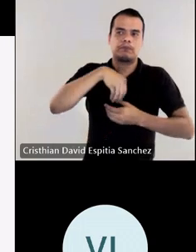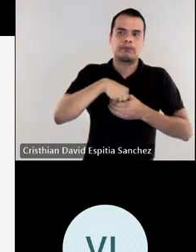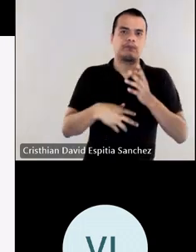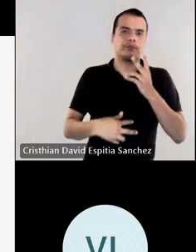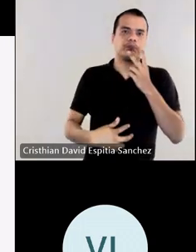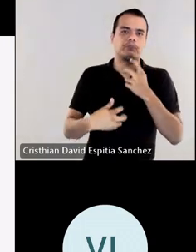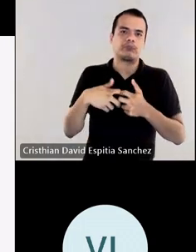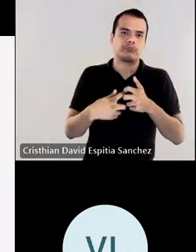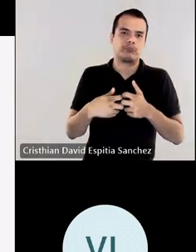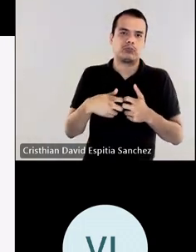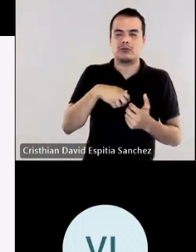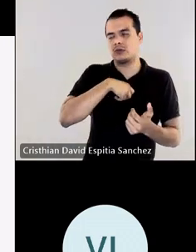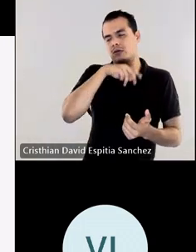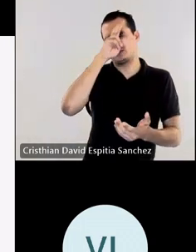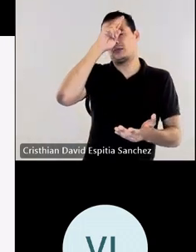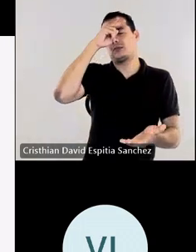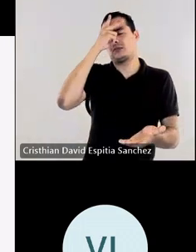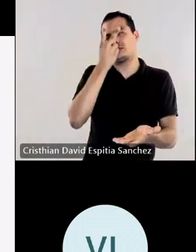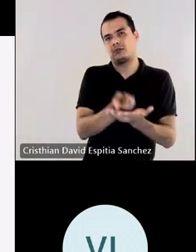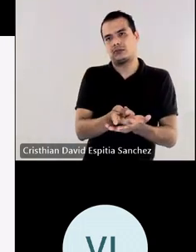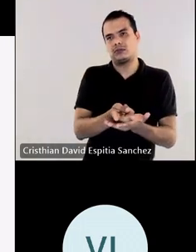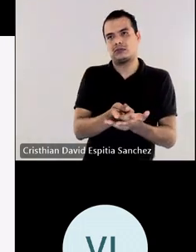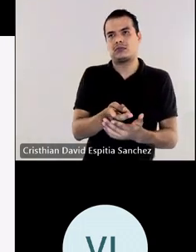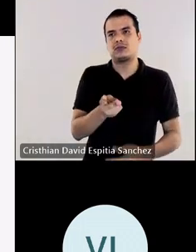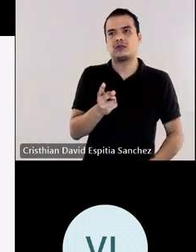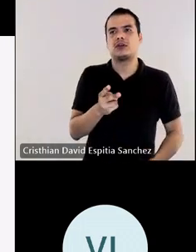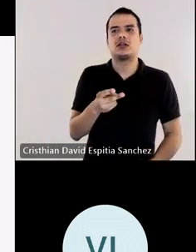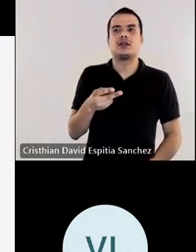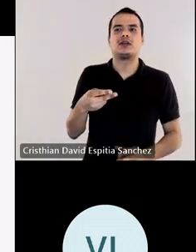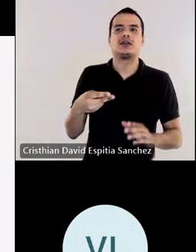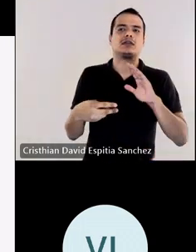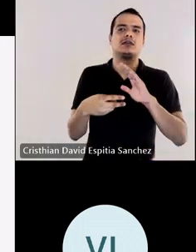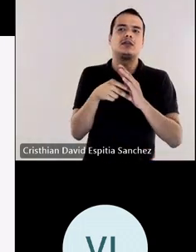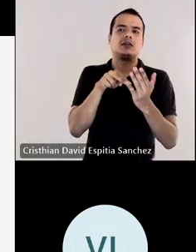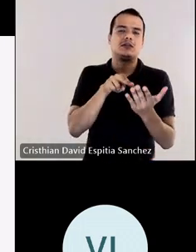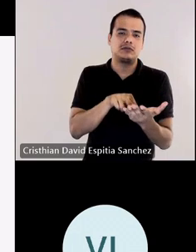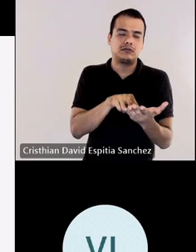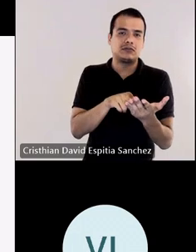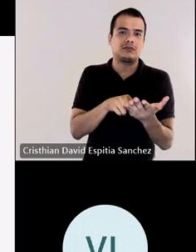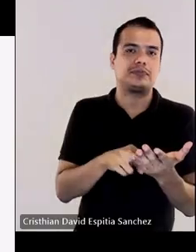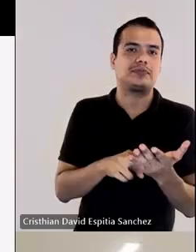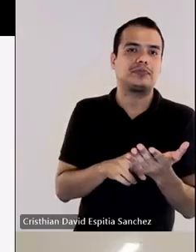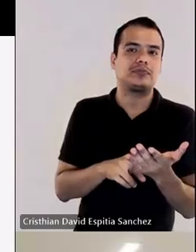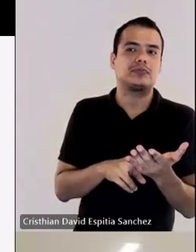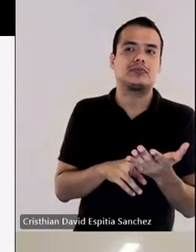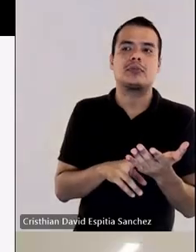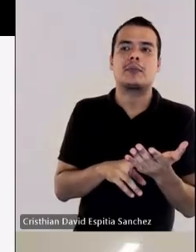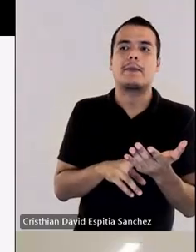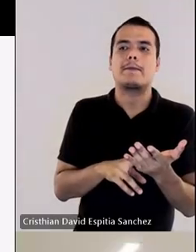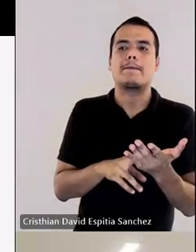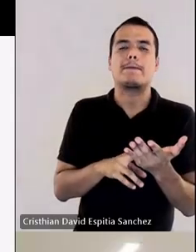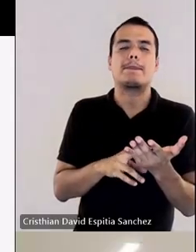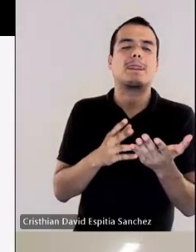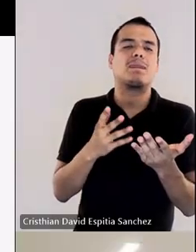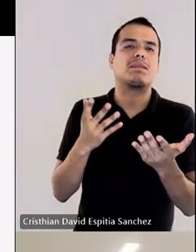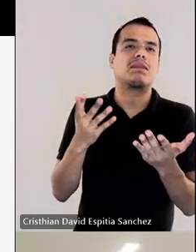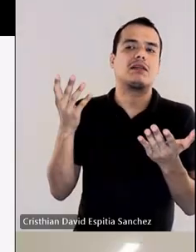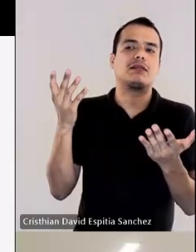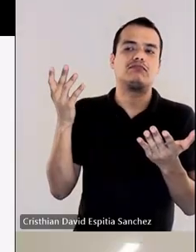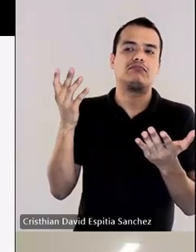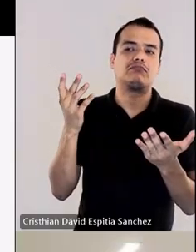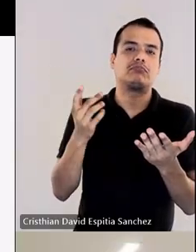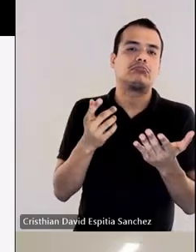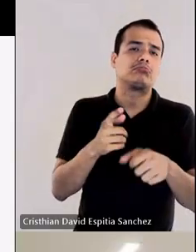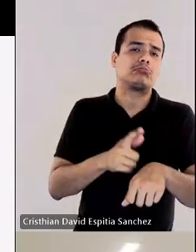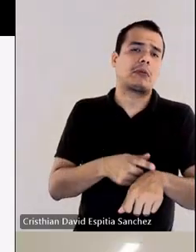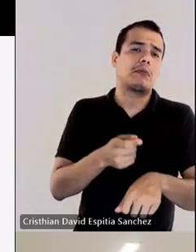pérdida momentánea del conocimiento y del tono muscular, que eso va entre segundos o minutos, con una recuperación espontánea. Normalmente